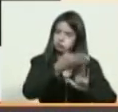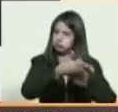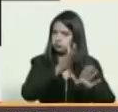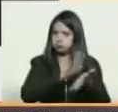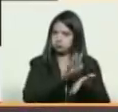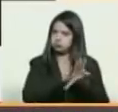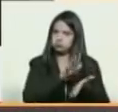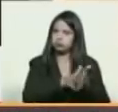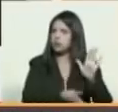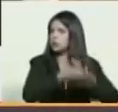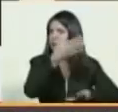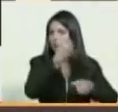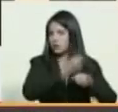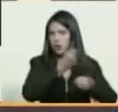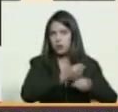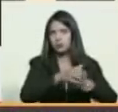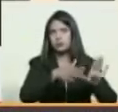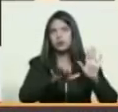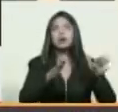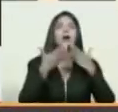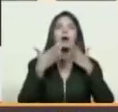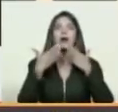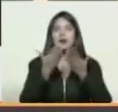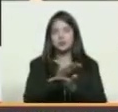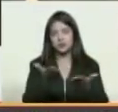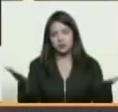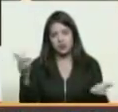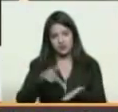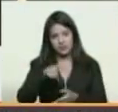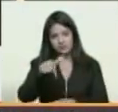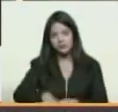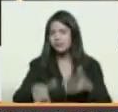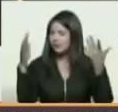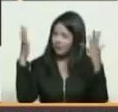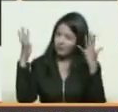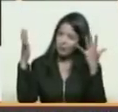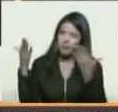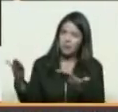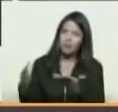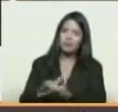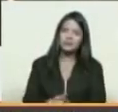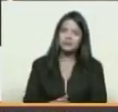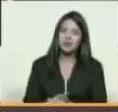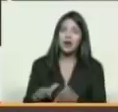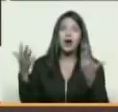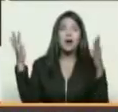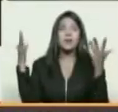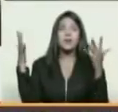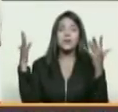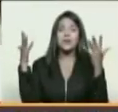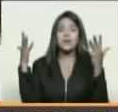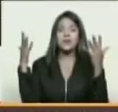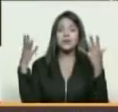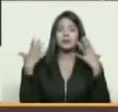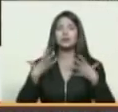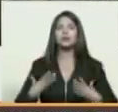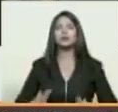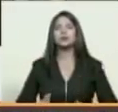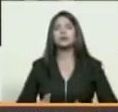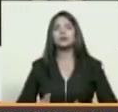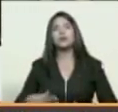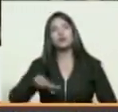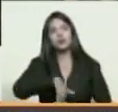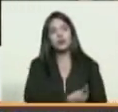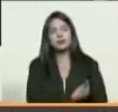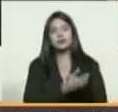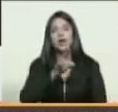retirarse a los compromisos que tienen. Muchas gracias por estar aquí. Un aplauso para el Orfeón de nuestra Universidad